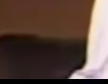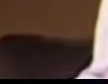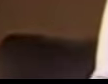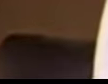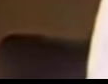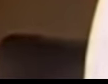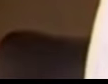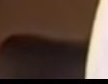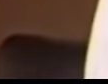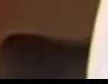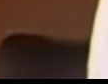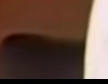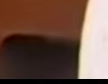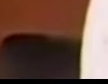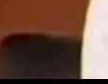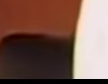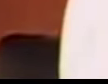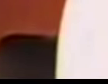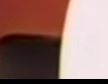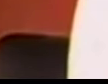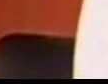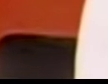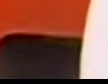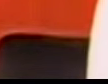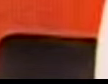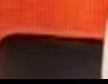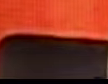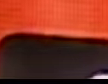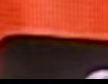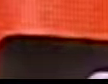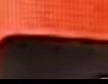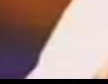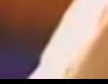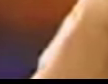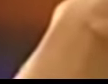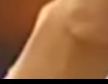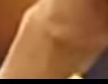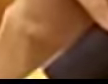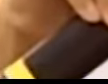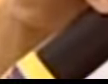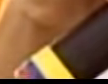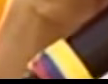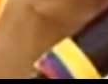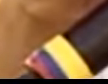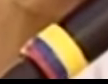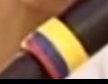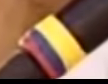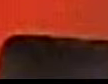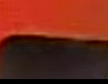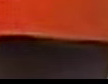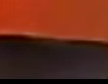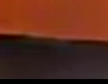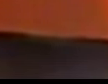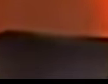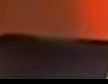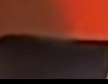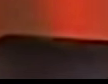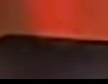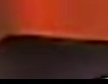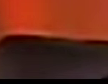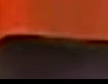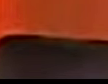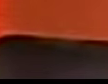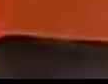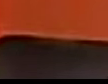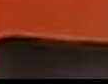ahí rebaja. Okay. Sí. Doble almuerzo, ¿qué? O sea, se engorda. Pepudo aquí, pepudo. Sí, pero flácido ha de ser, presidente. Flas, tanta